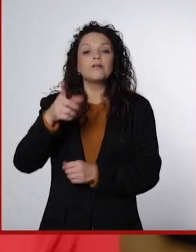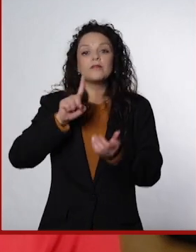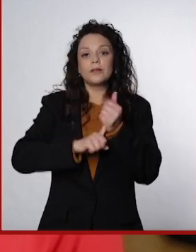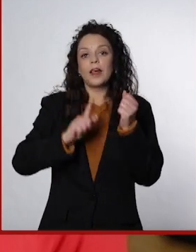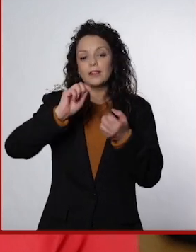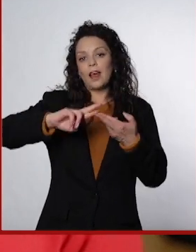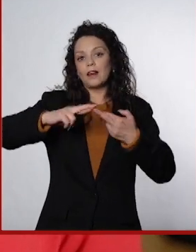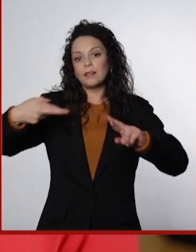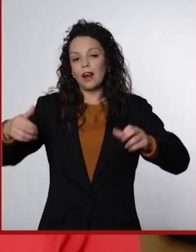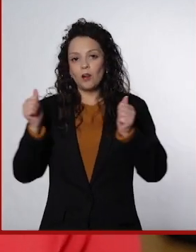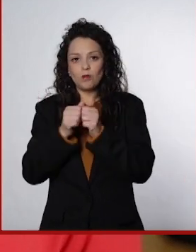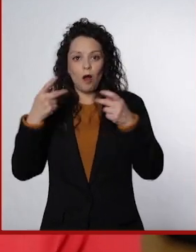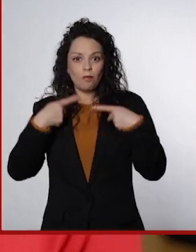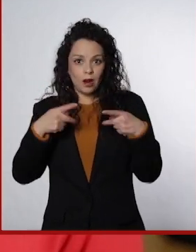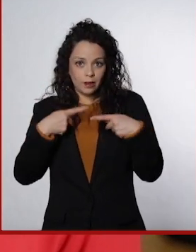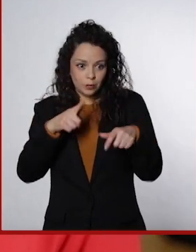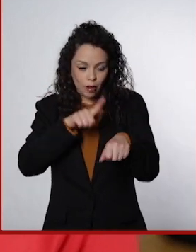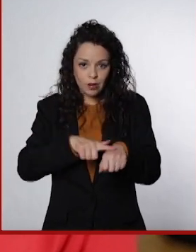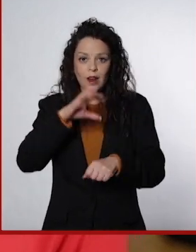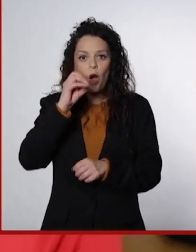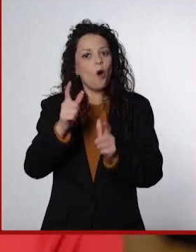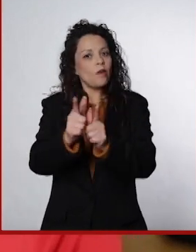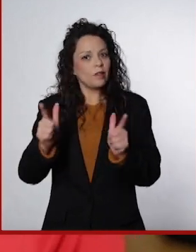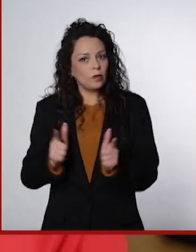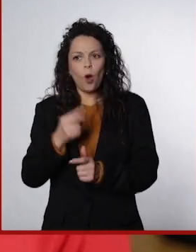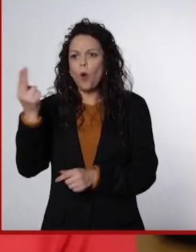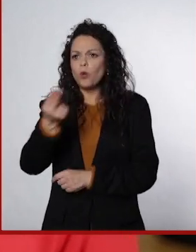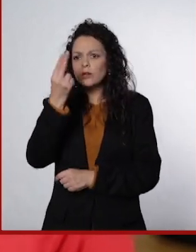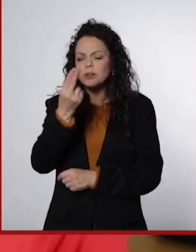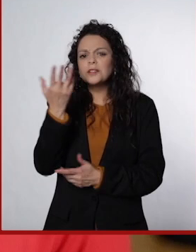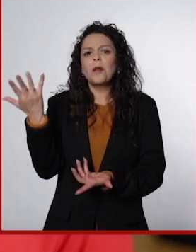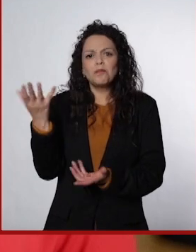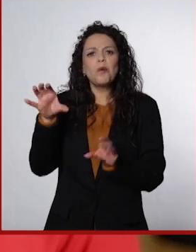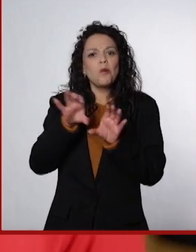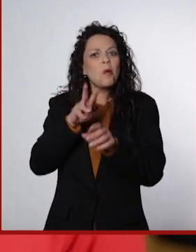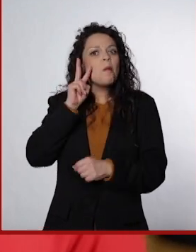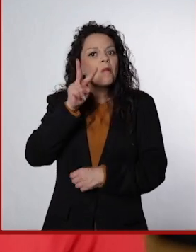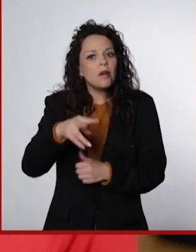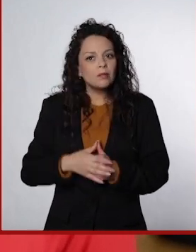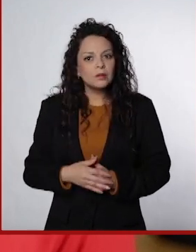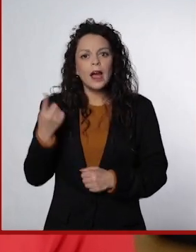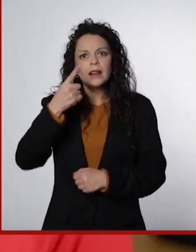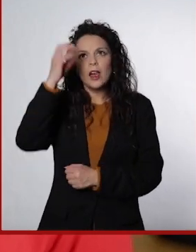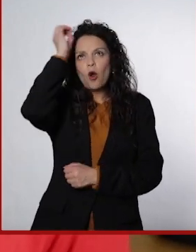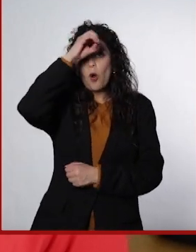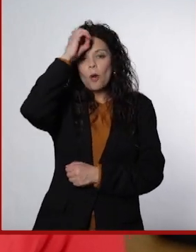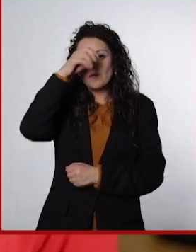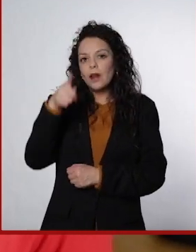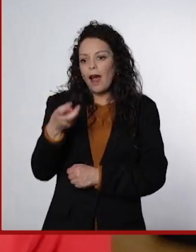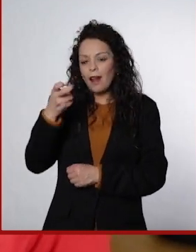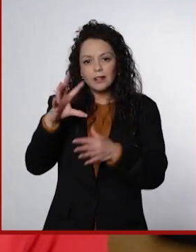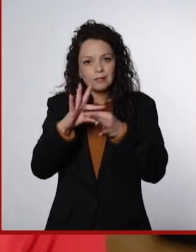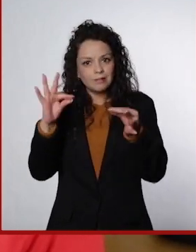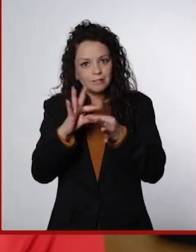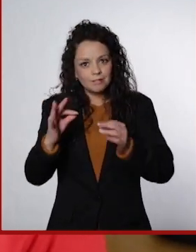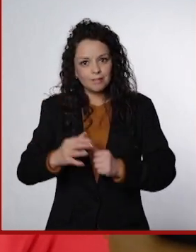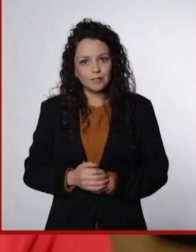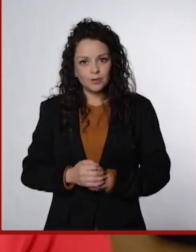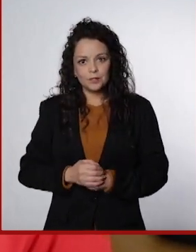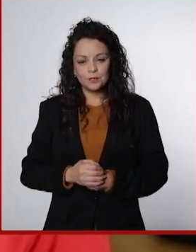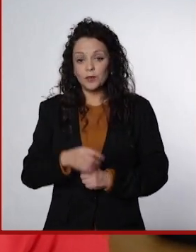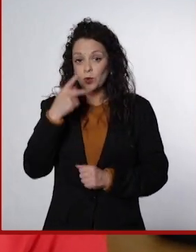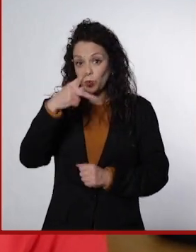grupo. A ustedes, jóvenes en TV, ¿qué les pareció? ¿Qué opinan de lo que se expuso aquí? Compartan